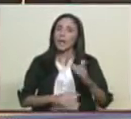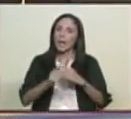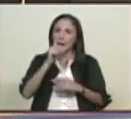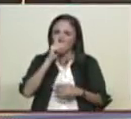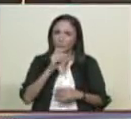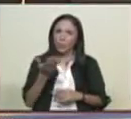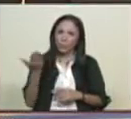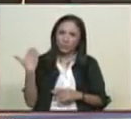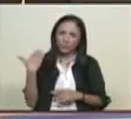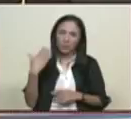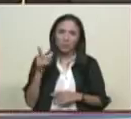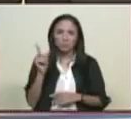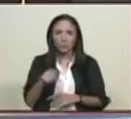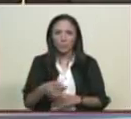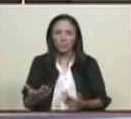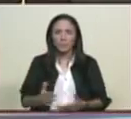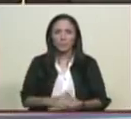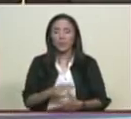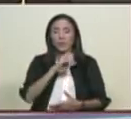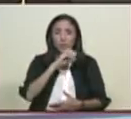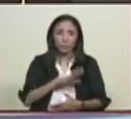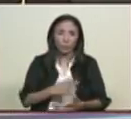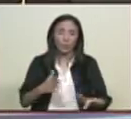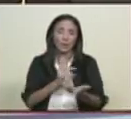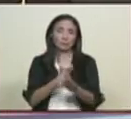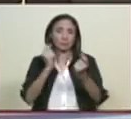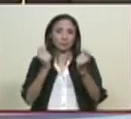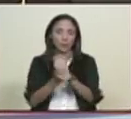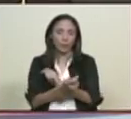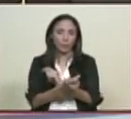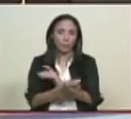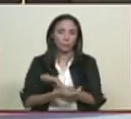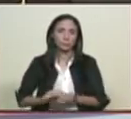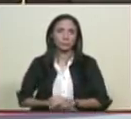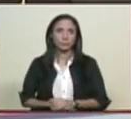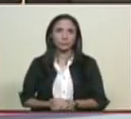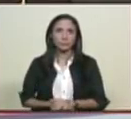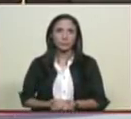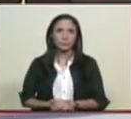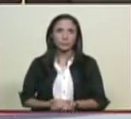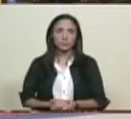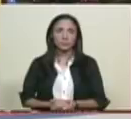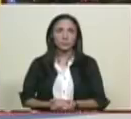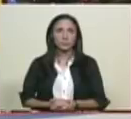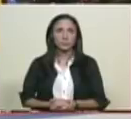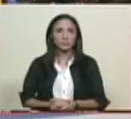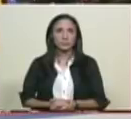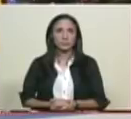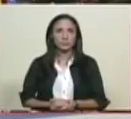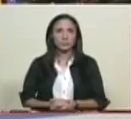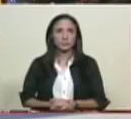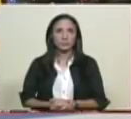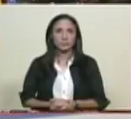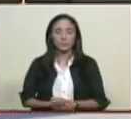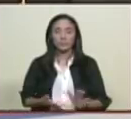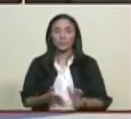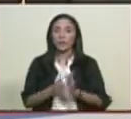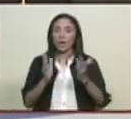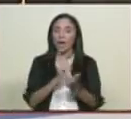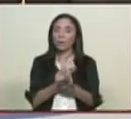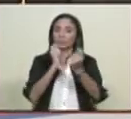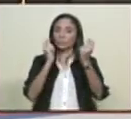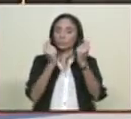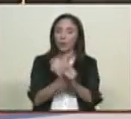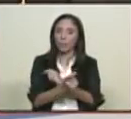2017 dejó una gran fortaleza democrática e institucional para nuestro país, con la